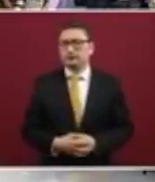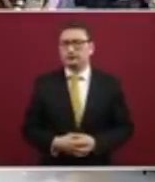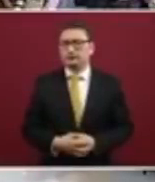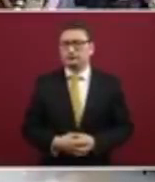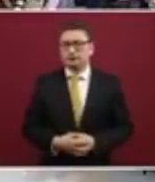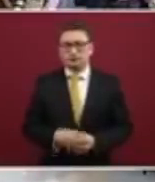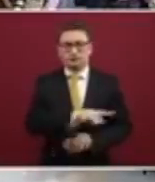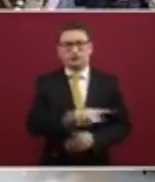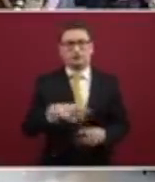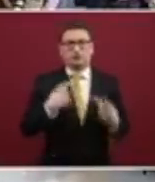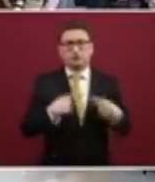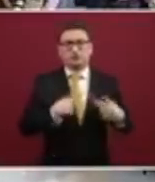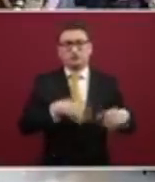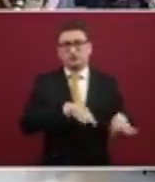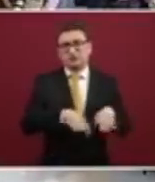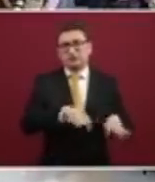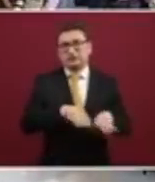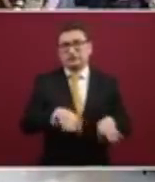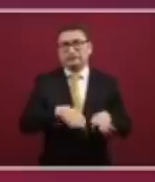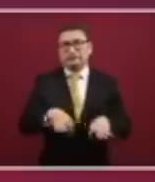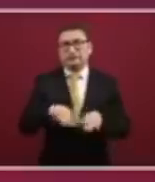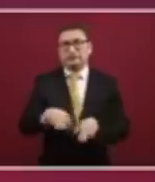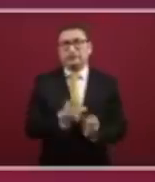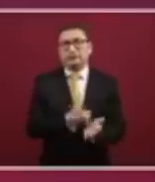Los trabajadores,